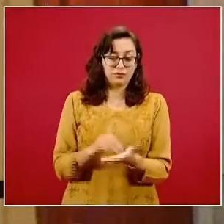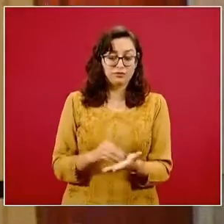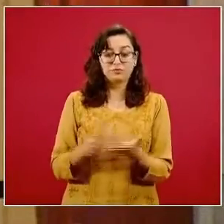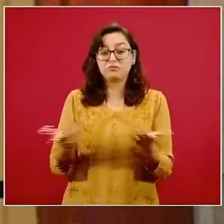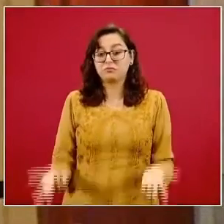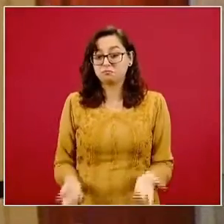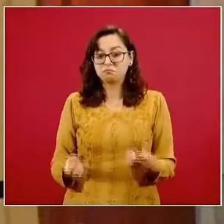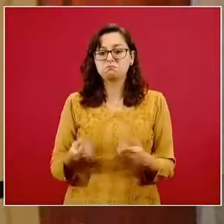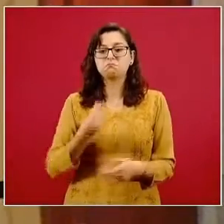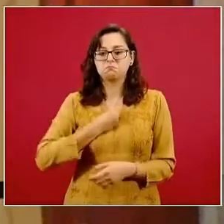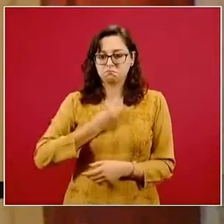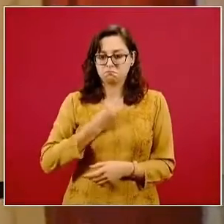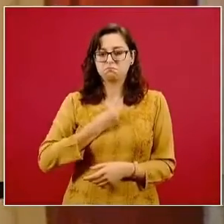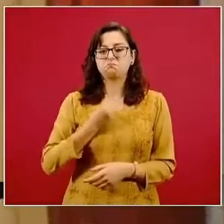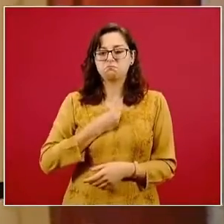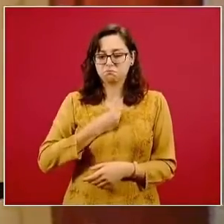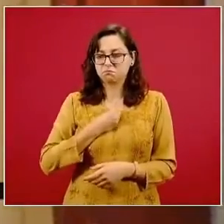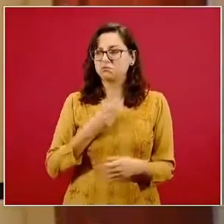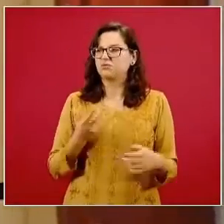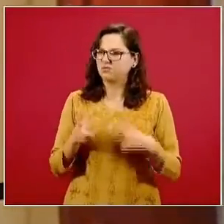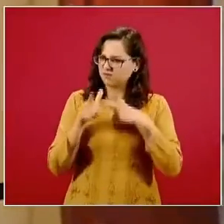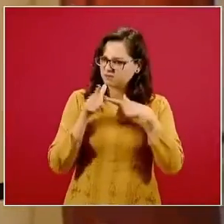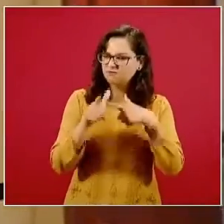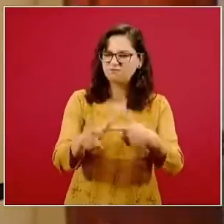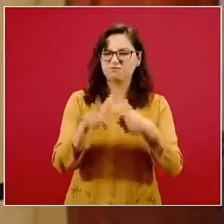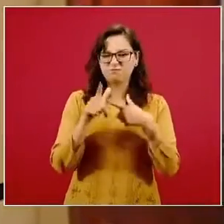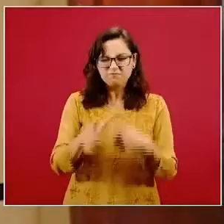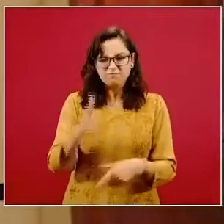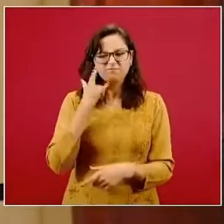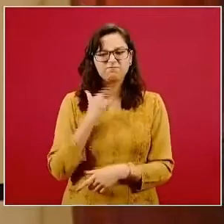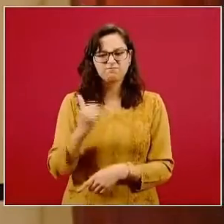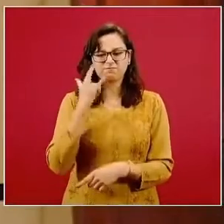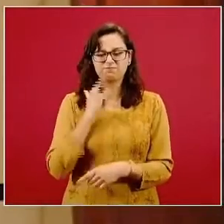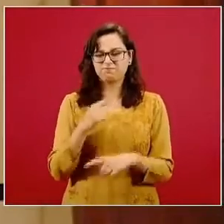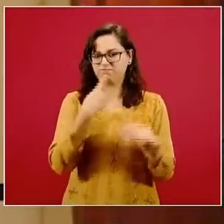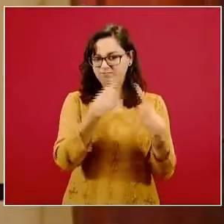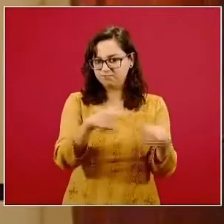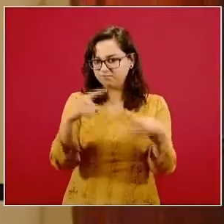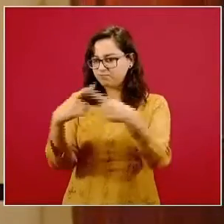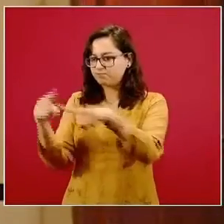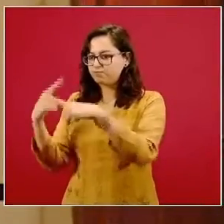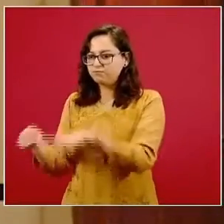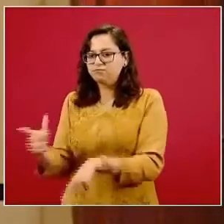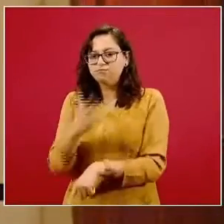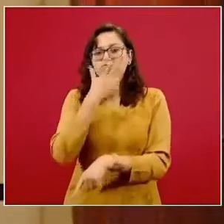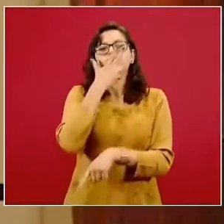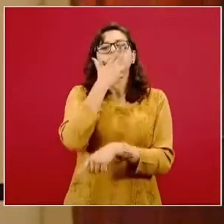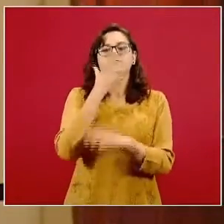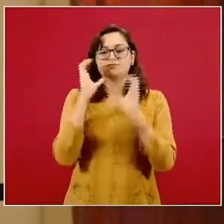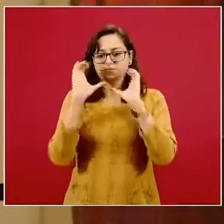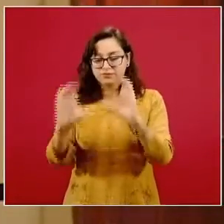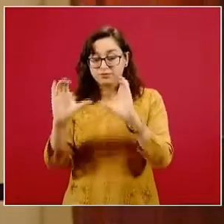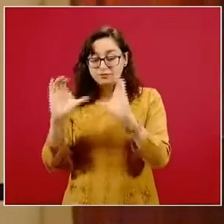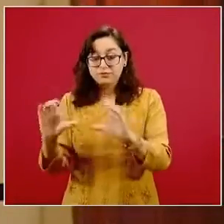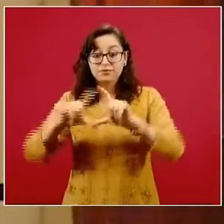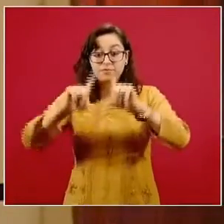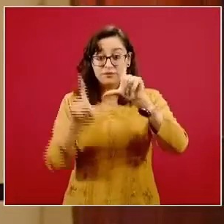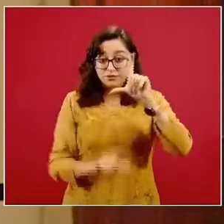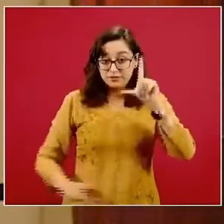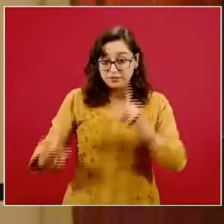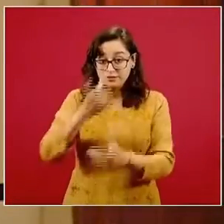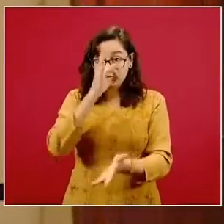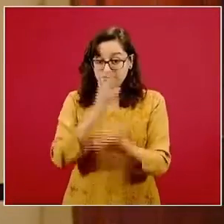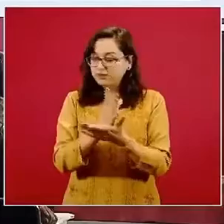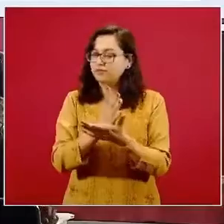de todo han resistido desde sus territorios y han cuidado esta biodiversidad que es valiosísima no solamente para el país sino para